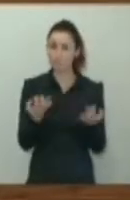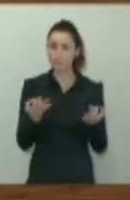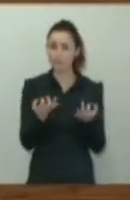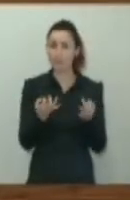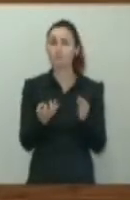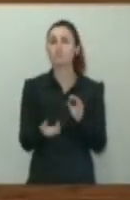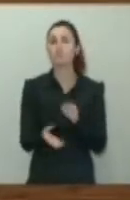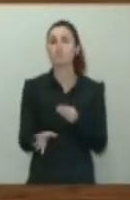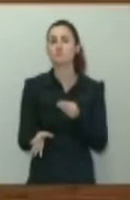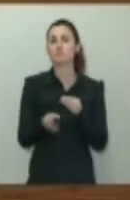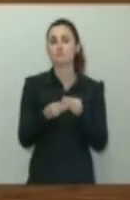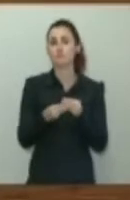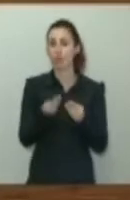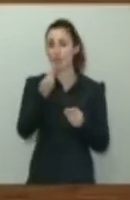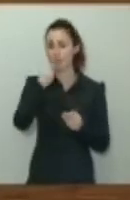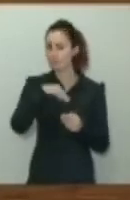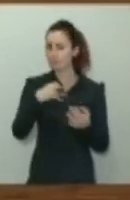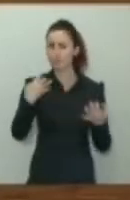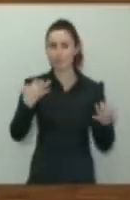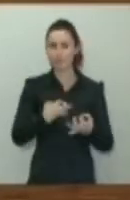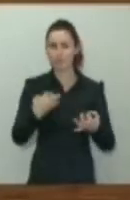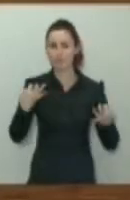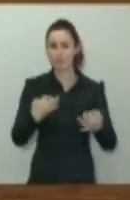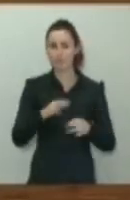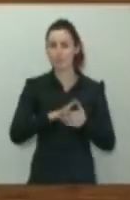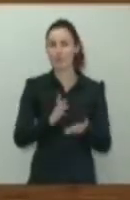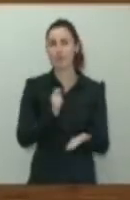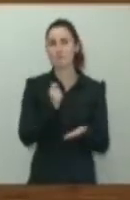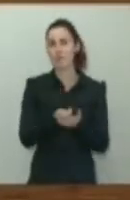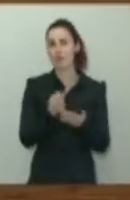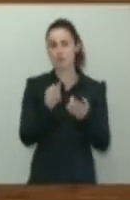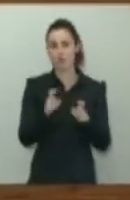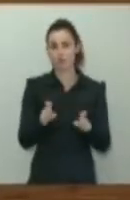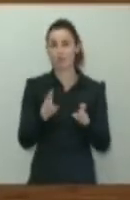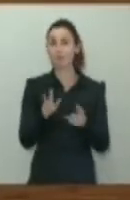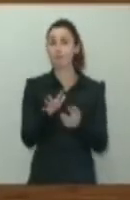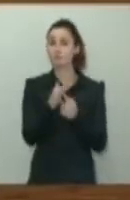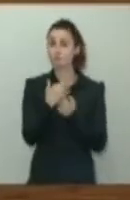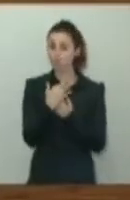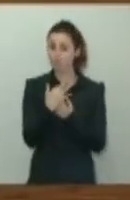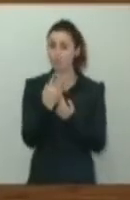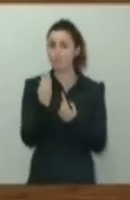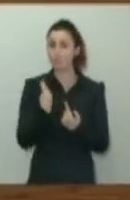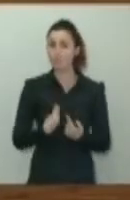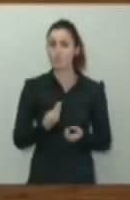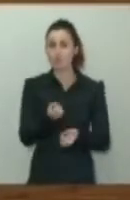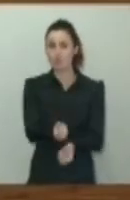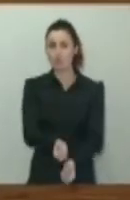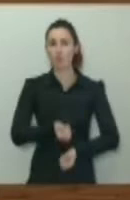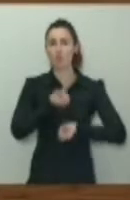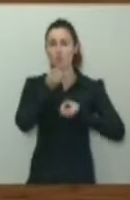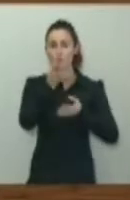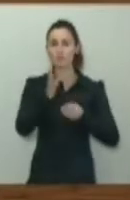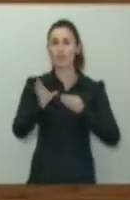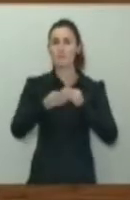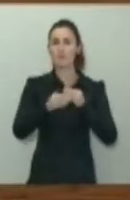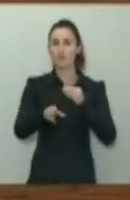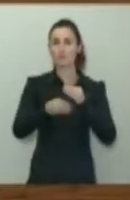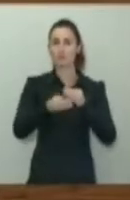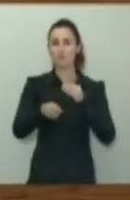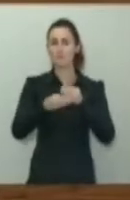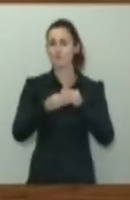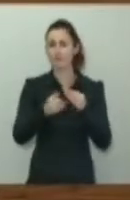dentro de los supuestos de no sujeción o de exención del pago del tributo. Circunstancia esta que, como se ha puesto de manifiesto por las enmiendas presentadas